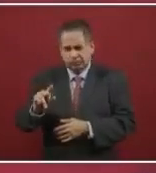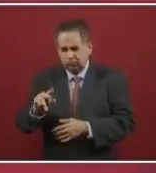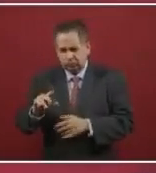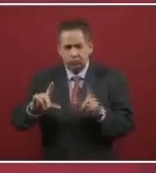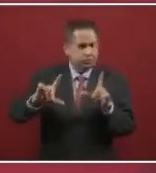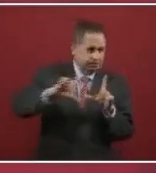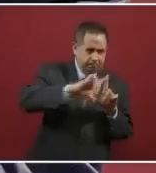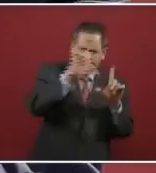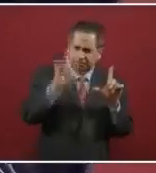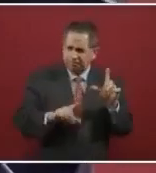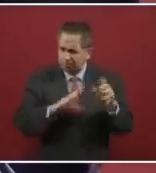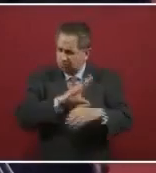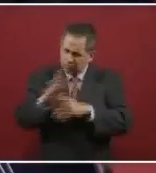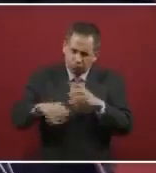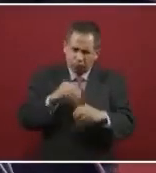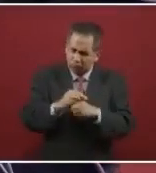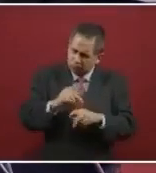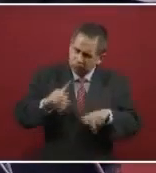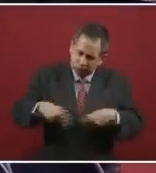país. Y